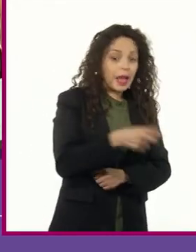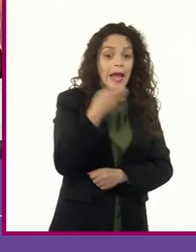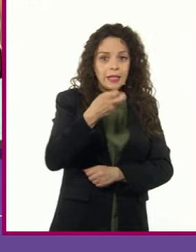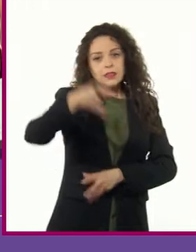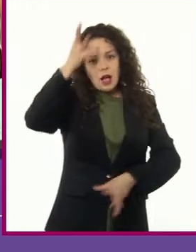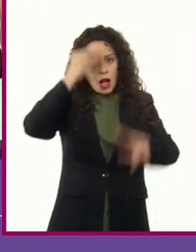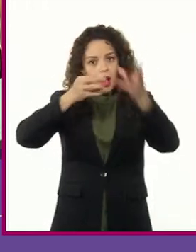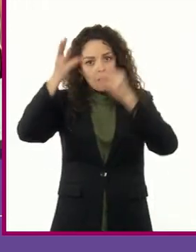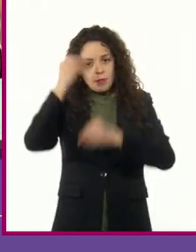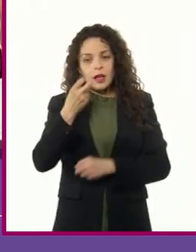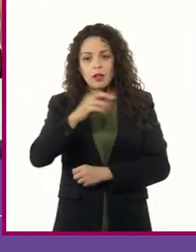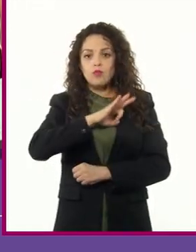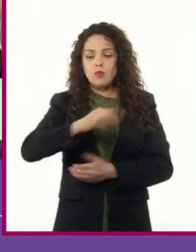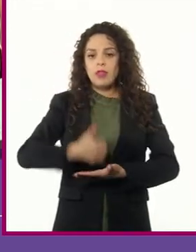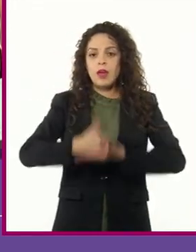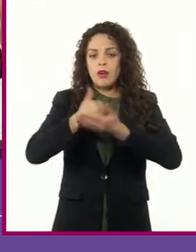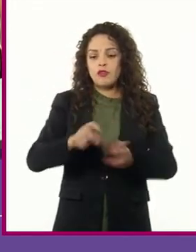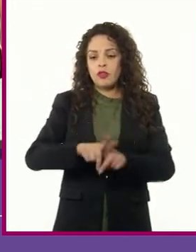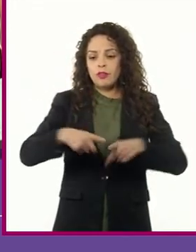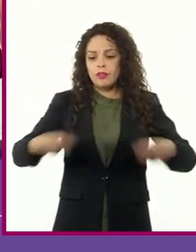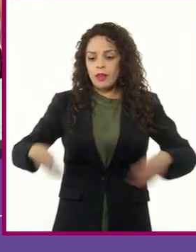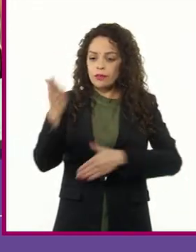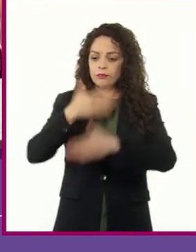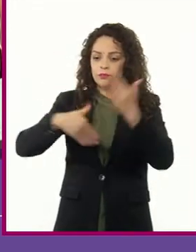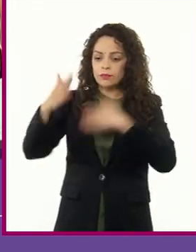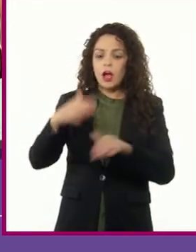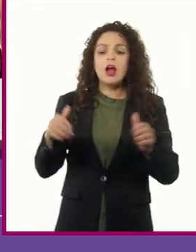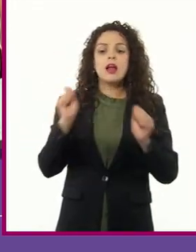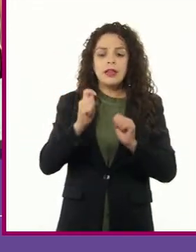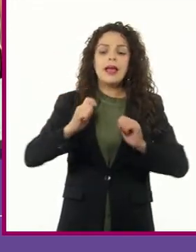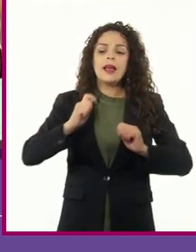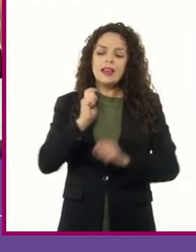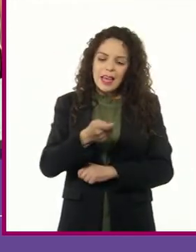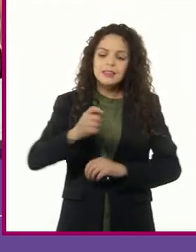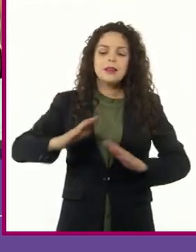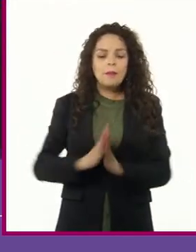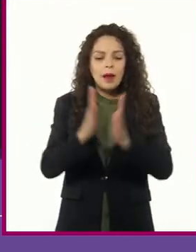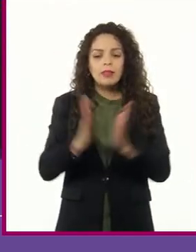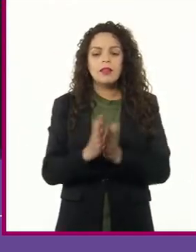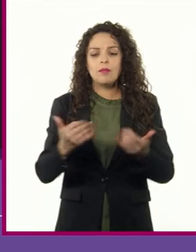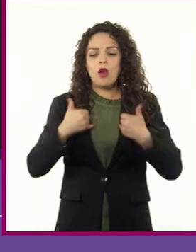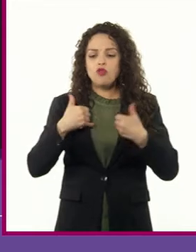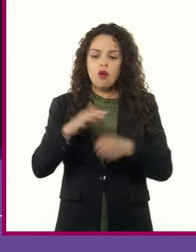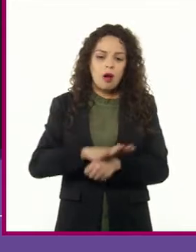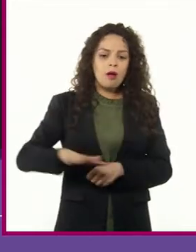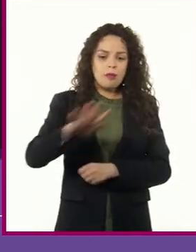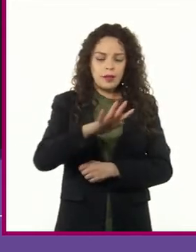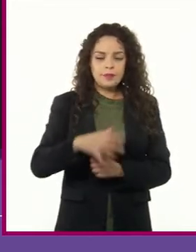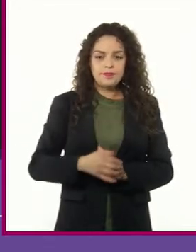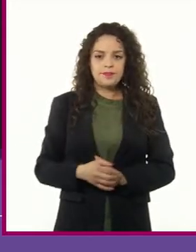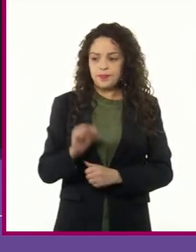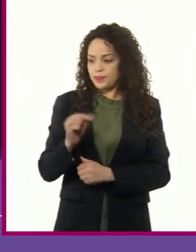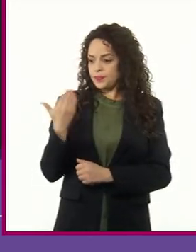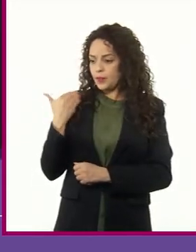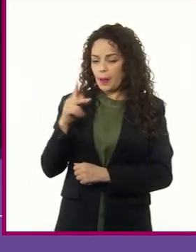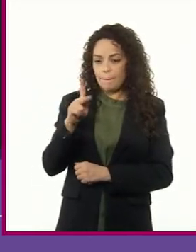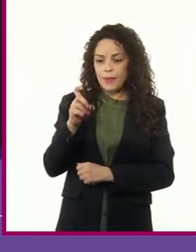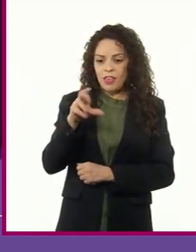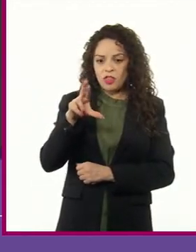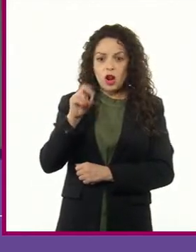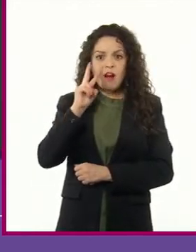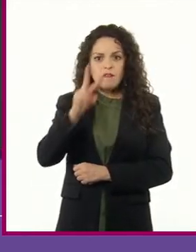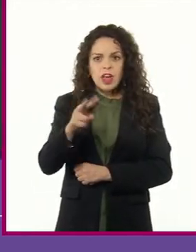aprendizaje que nos lleva a desarrollarnos como ciudadanos participativos. Hace unos días, Pedro observó cómo